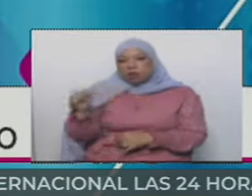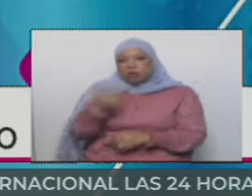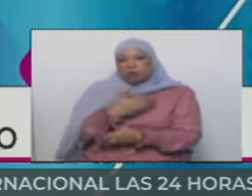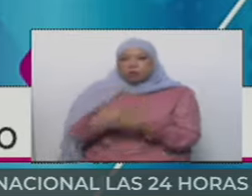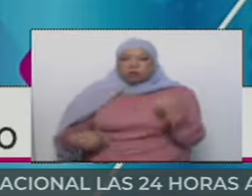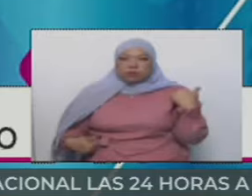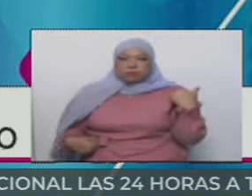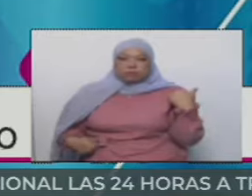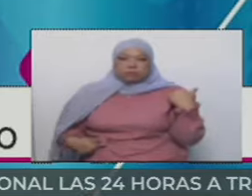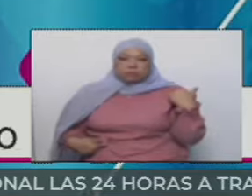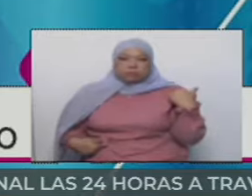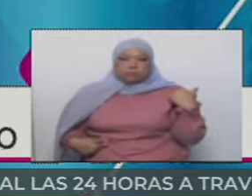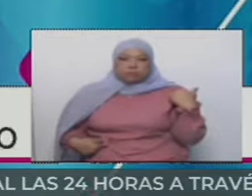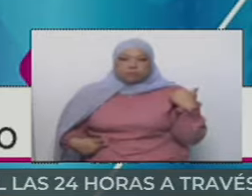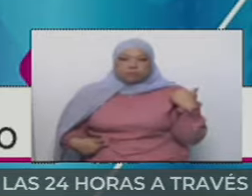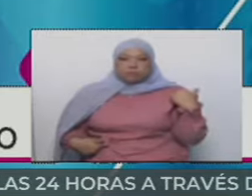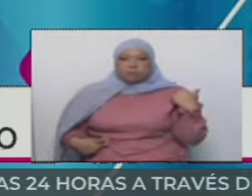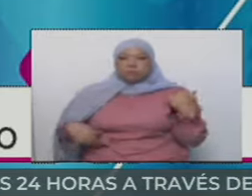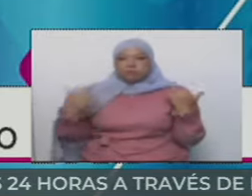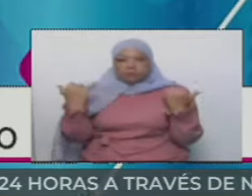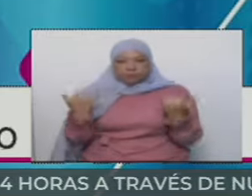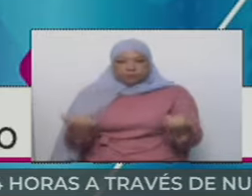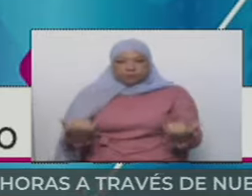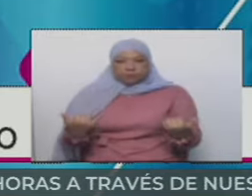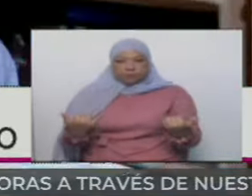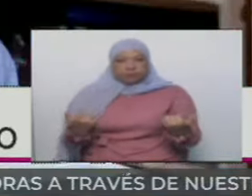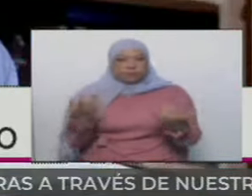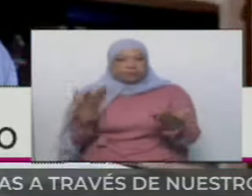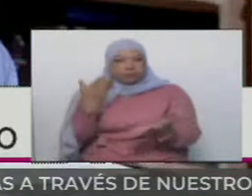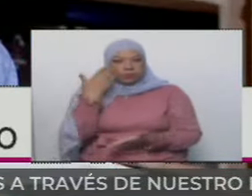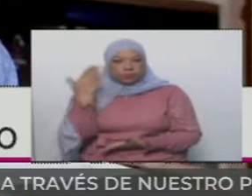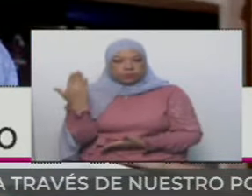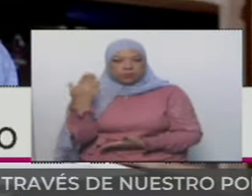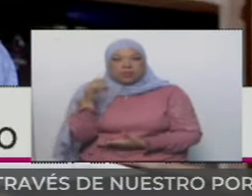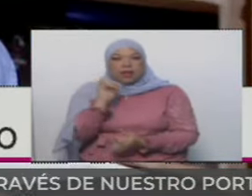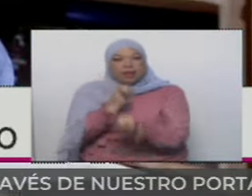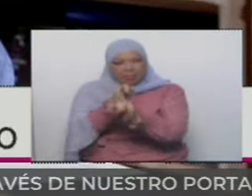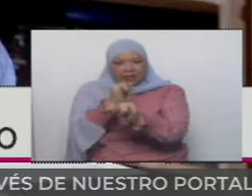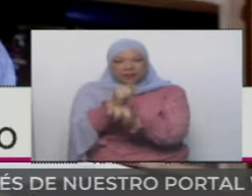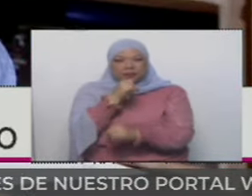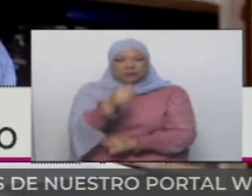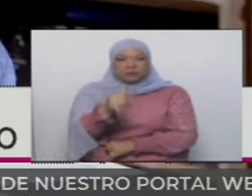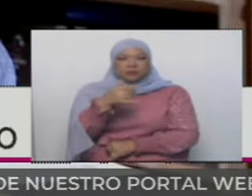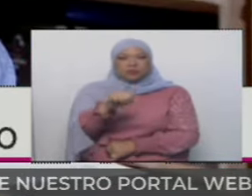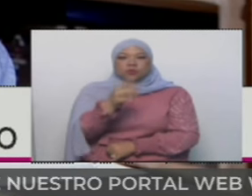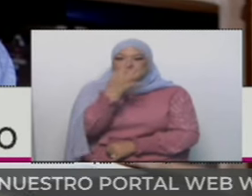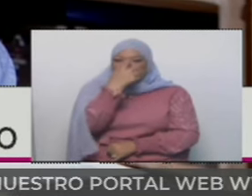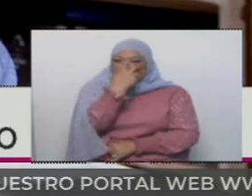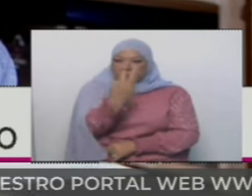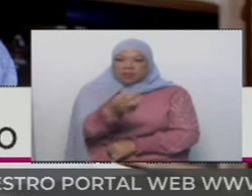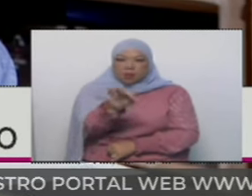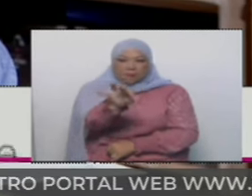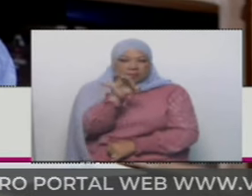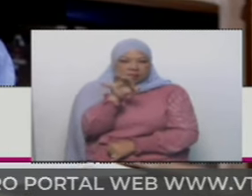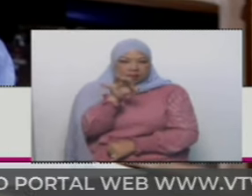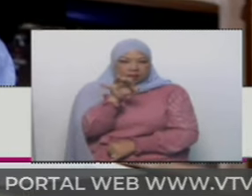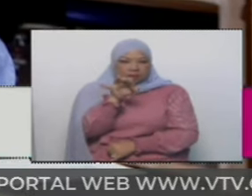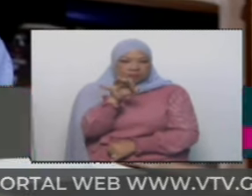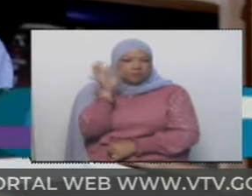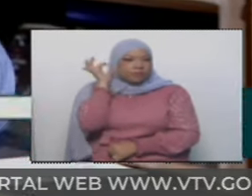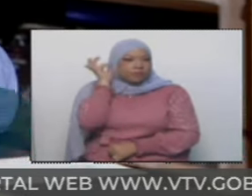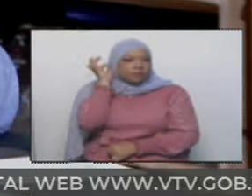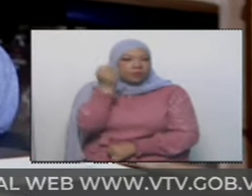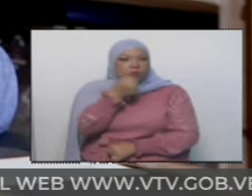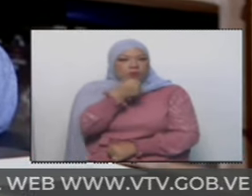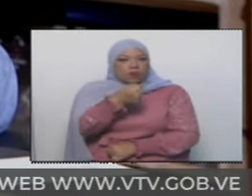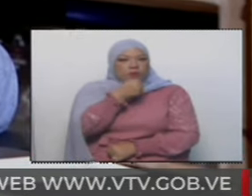presidencial nos venimos a Zona Digital y tenemos una invitada especial, la